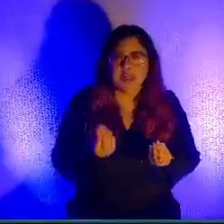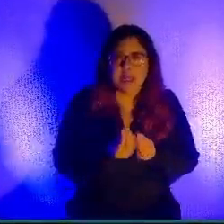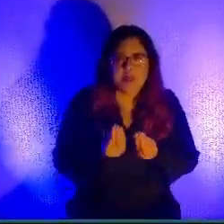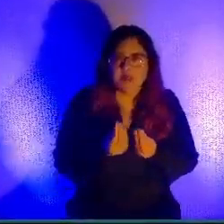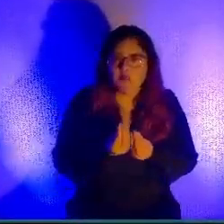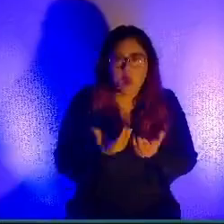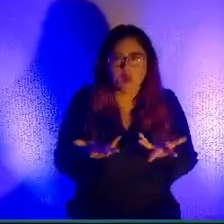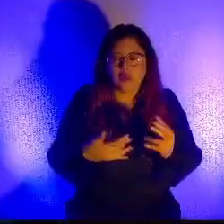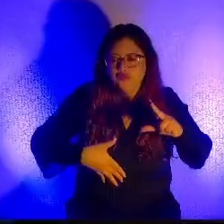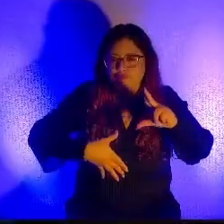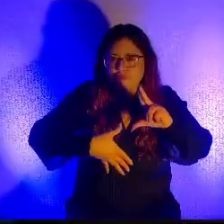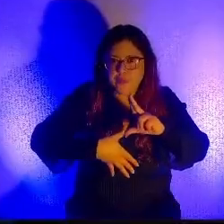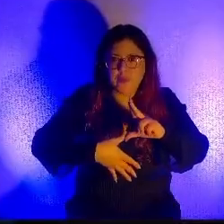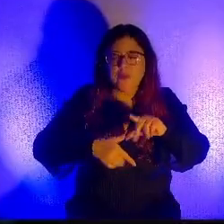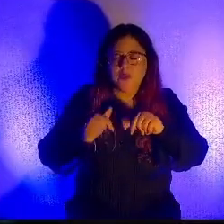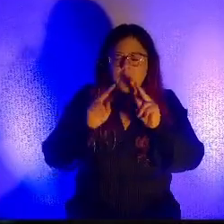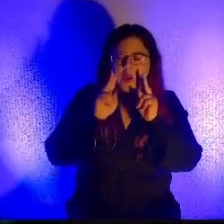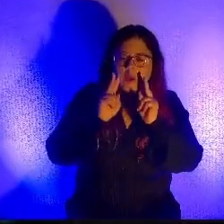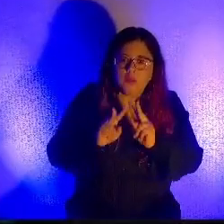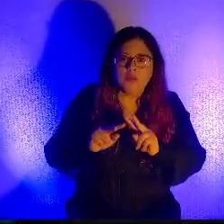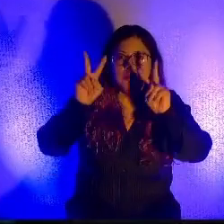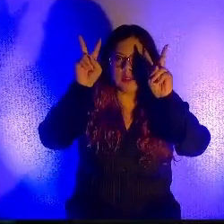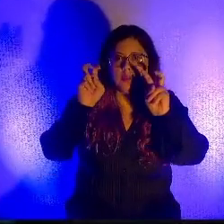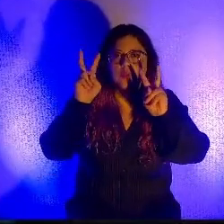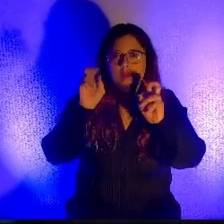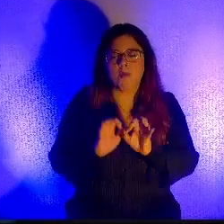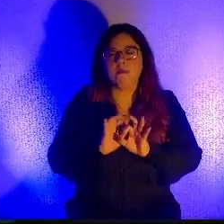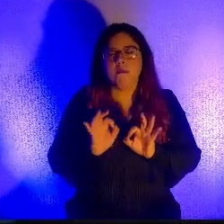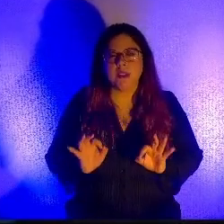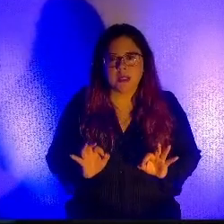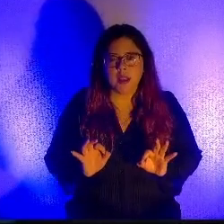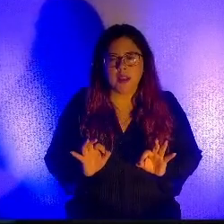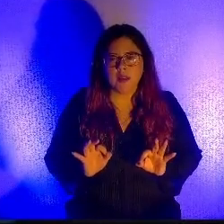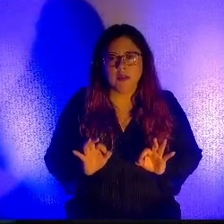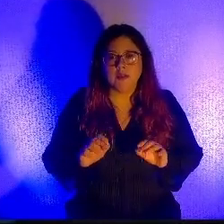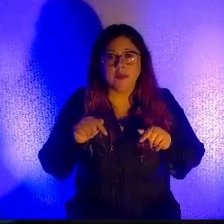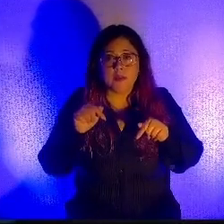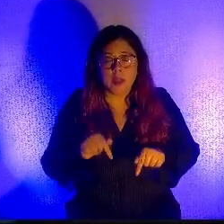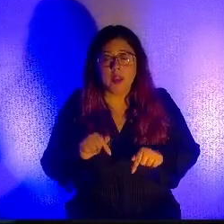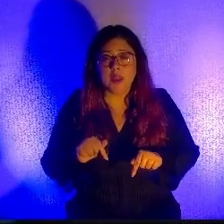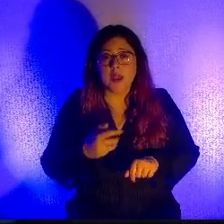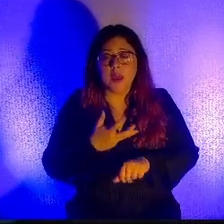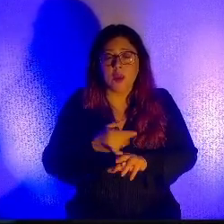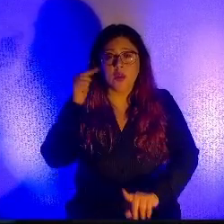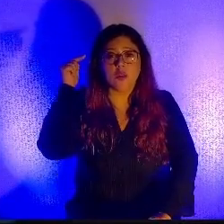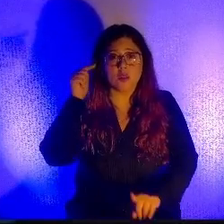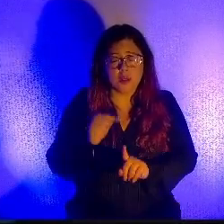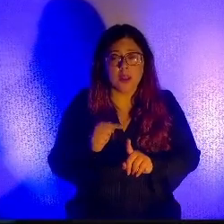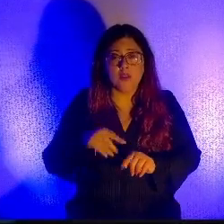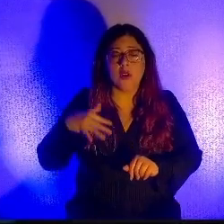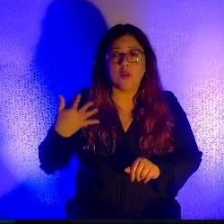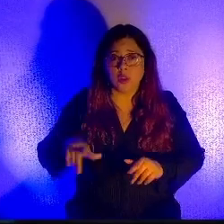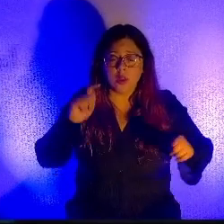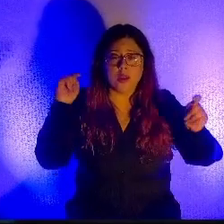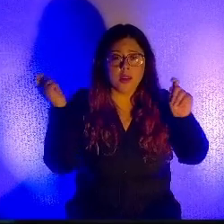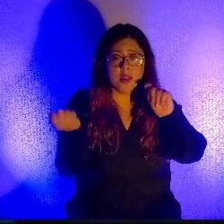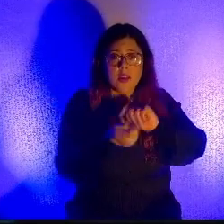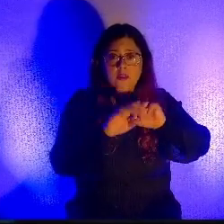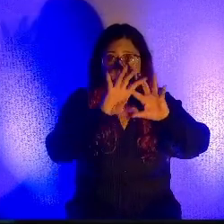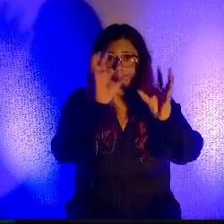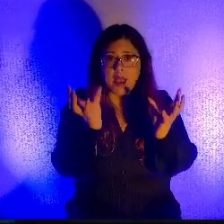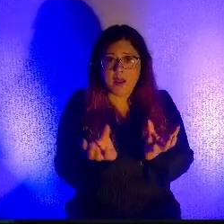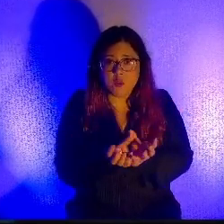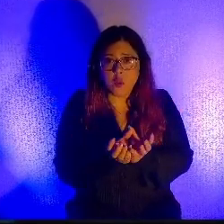región y tenemos que mirar a eso de una forma muy especial nosotros en oraco tenemos un propósito muy fuerte de transformar el mundo